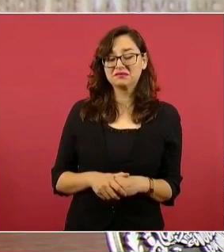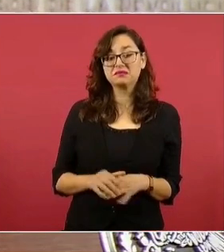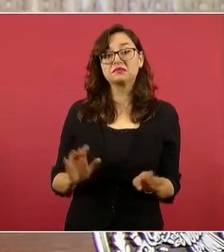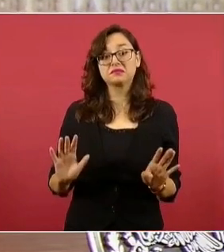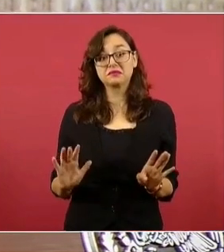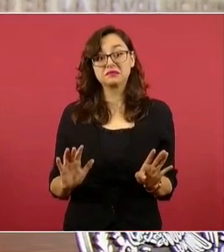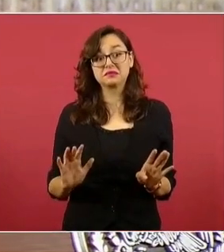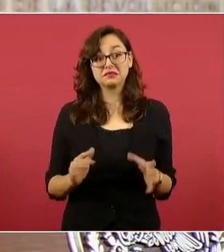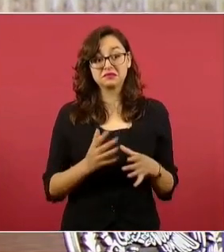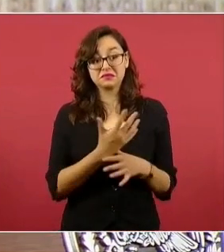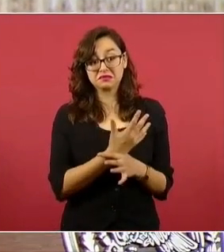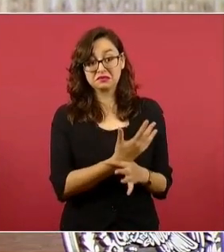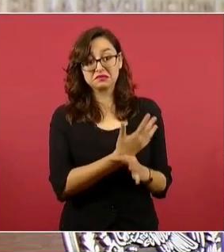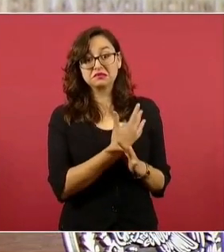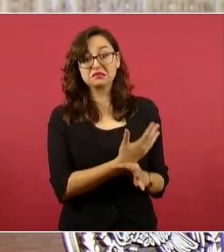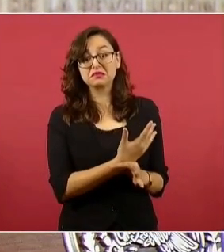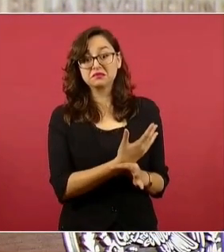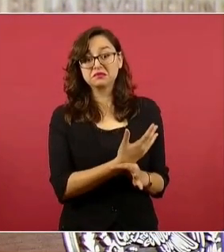dichos, ¿no?